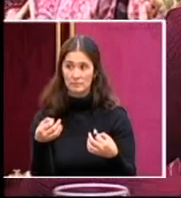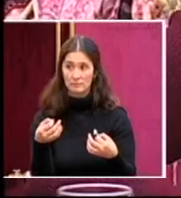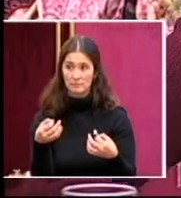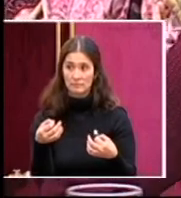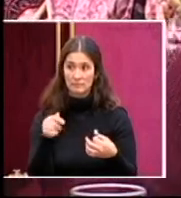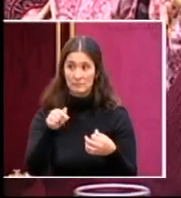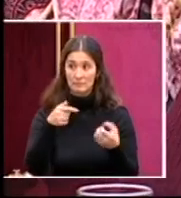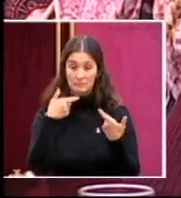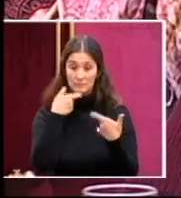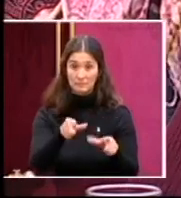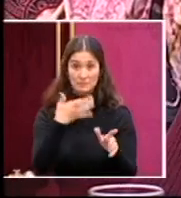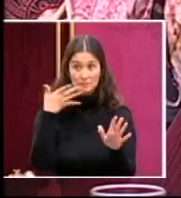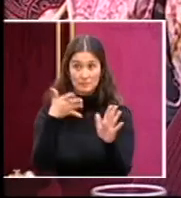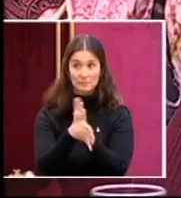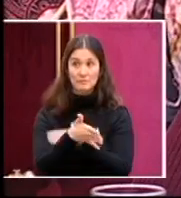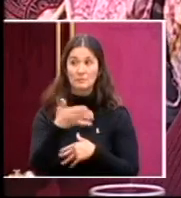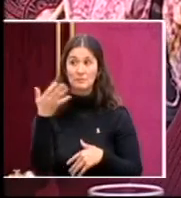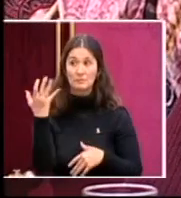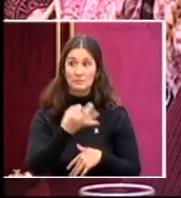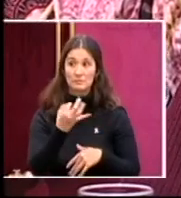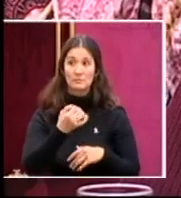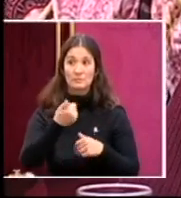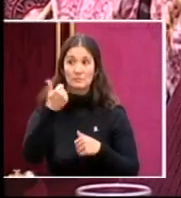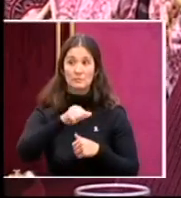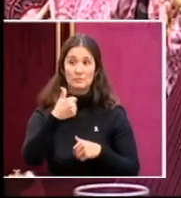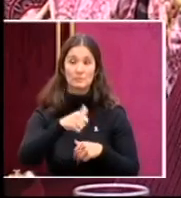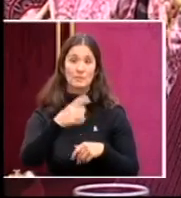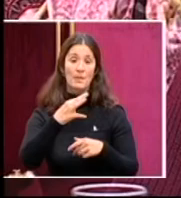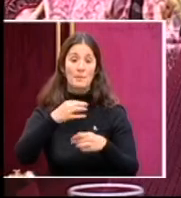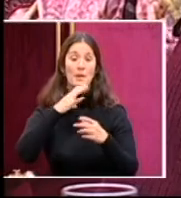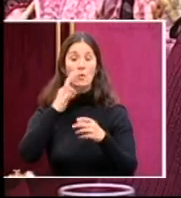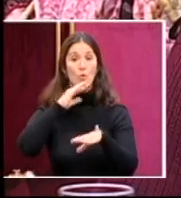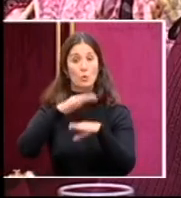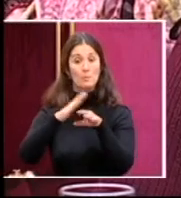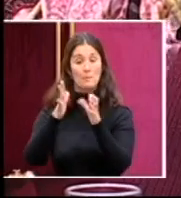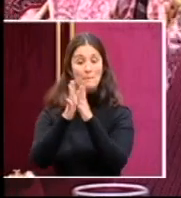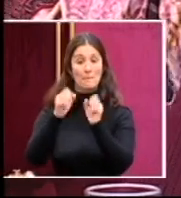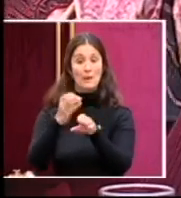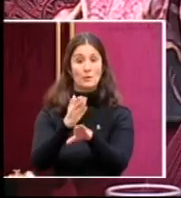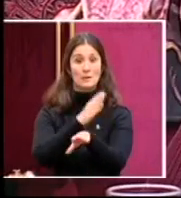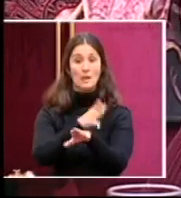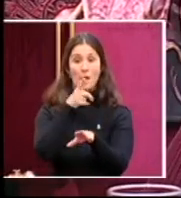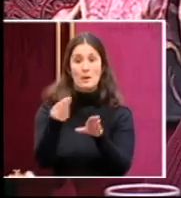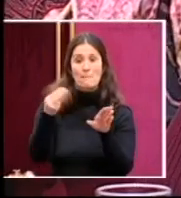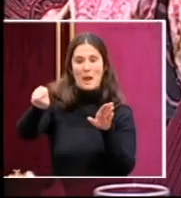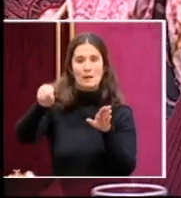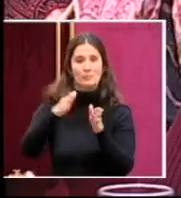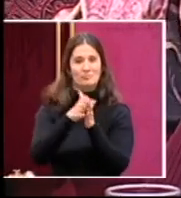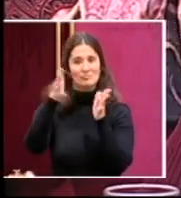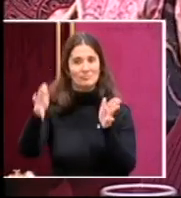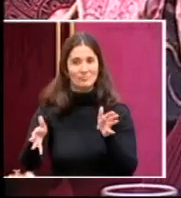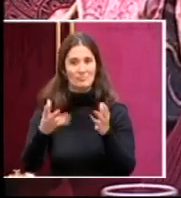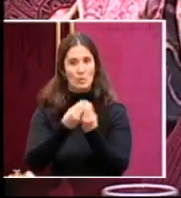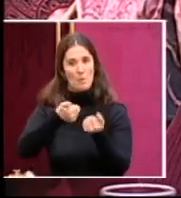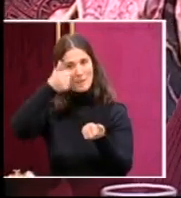En este sentido entendemos que hay que hacer la evaluación de lo no cumplido en el pacto anterior a la vez que se implementa el nuevo con